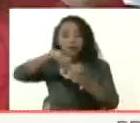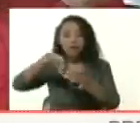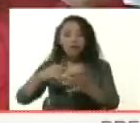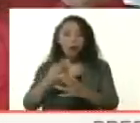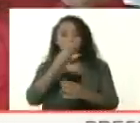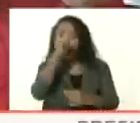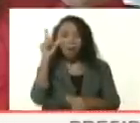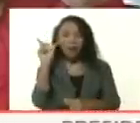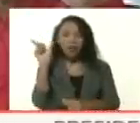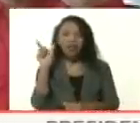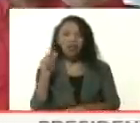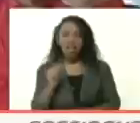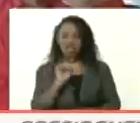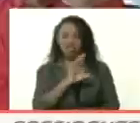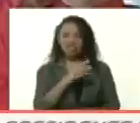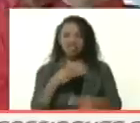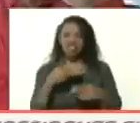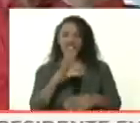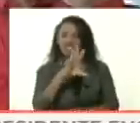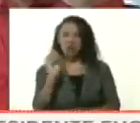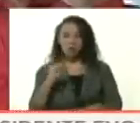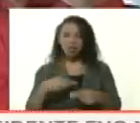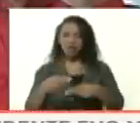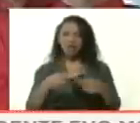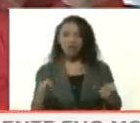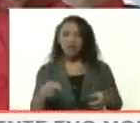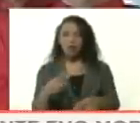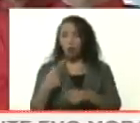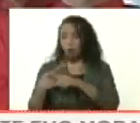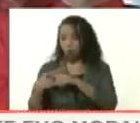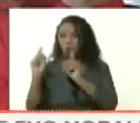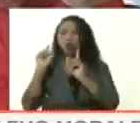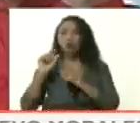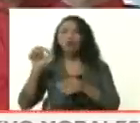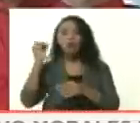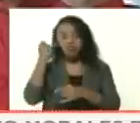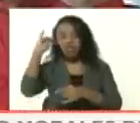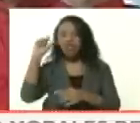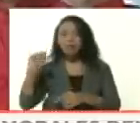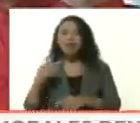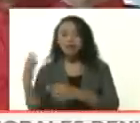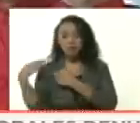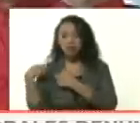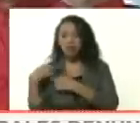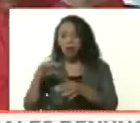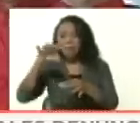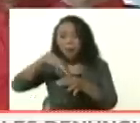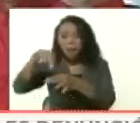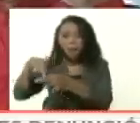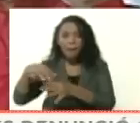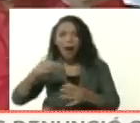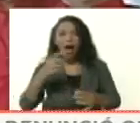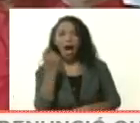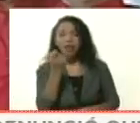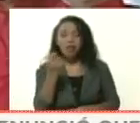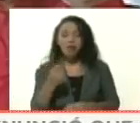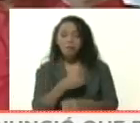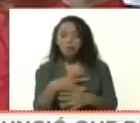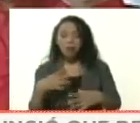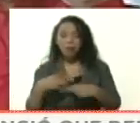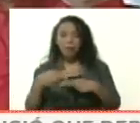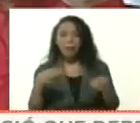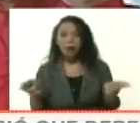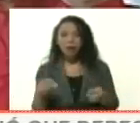La gente dirá, 50 hectáreas, cuando siembran las otras, que lo siembren otro, pues. 50 hectáreas de semillas de arroz, hermano. ¿Quiénes trabajaron